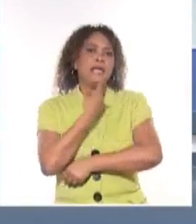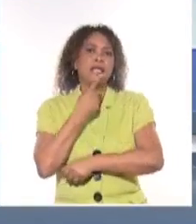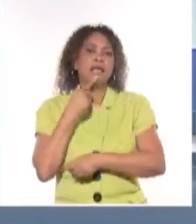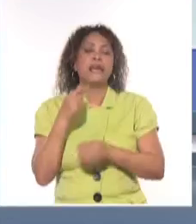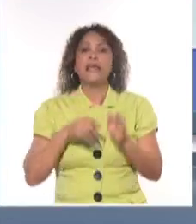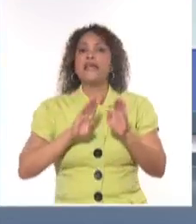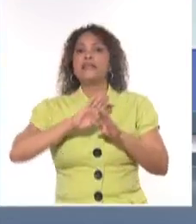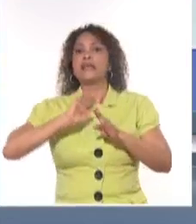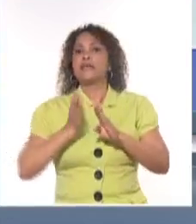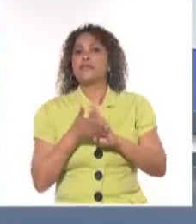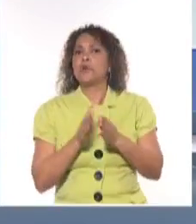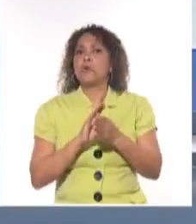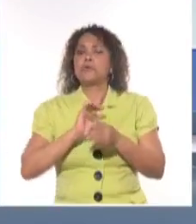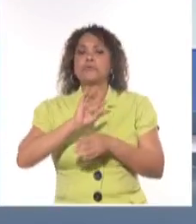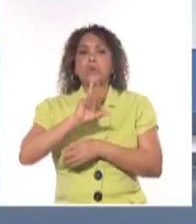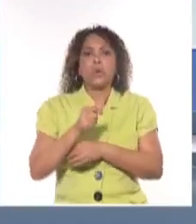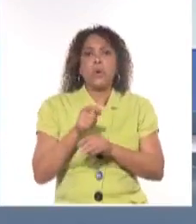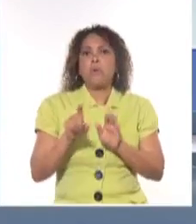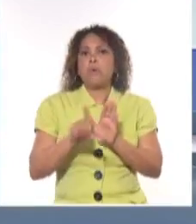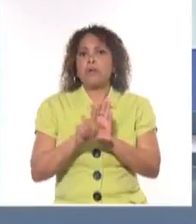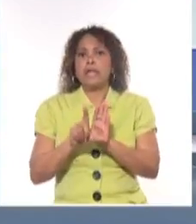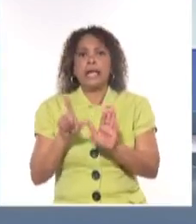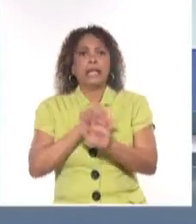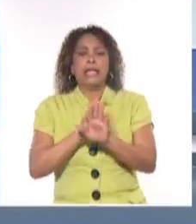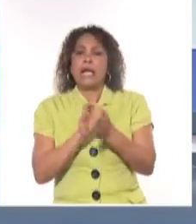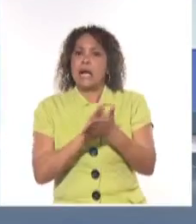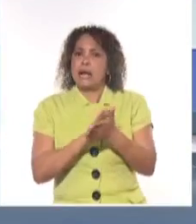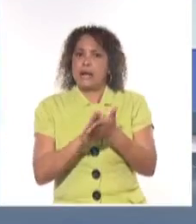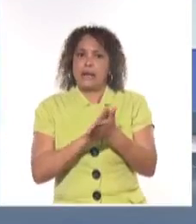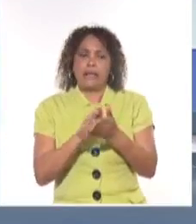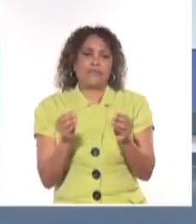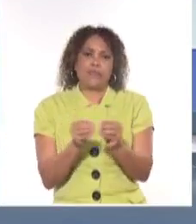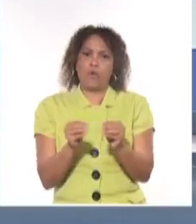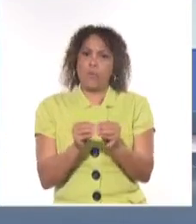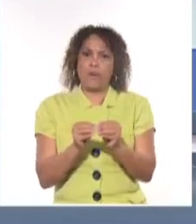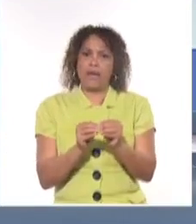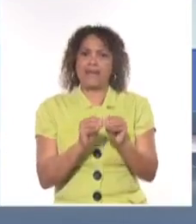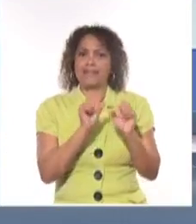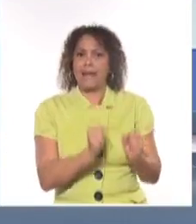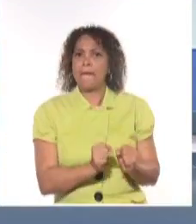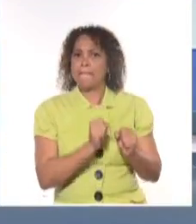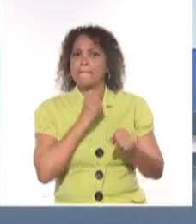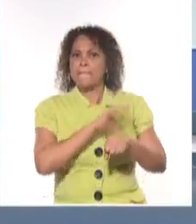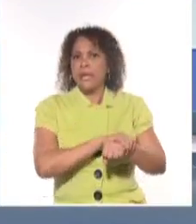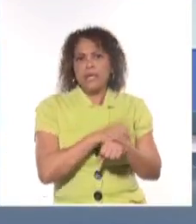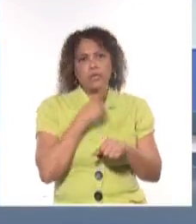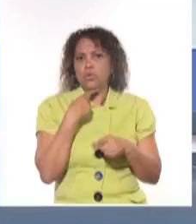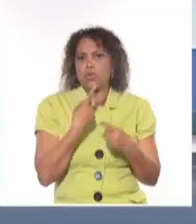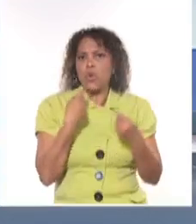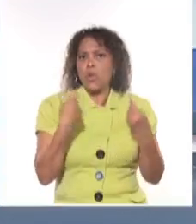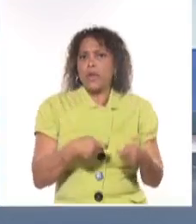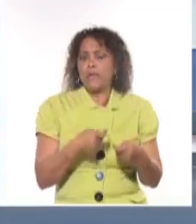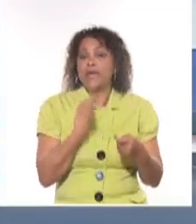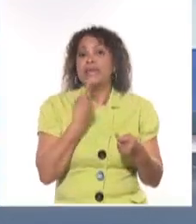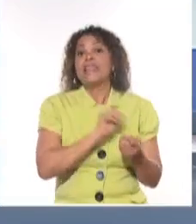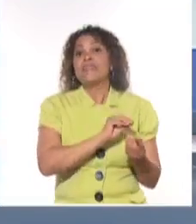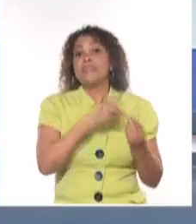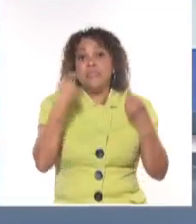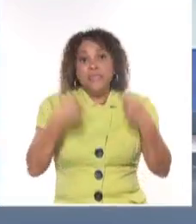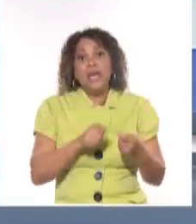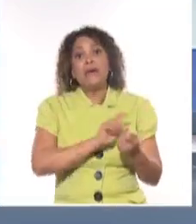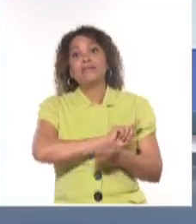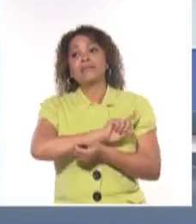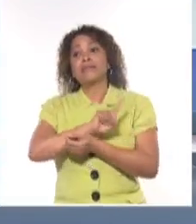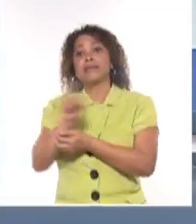delito. Los migrantes, de acuerdo a lo que plantean los manifestantes, deben ser devueltos a su país de origen, respetar de